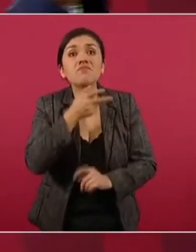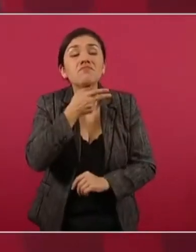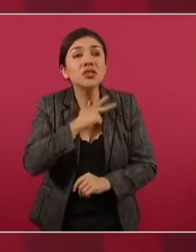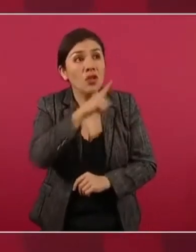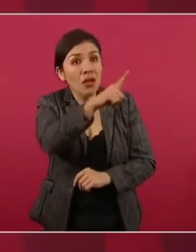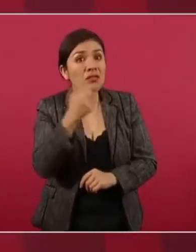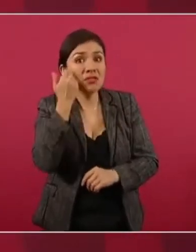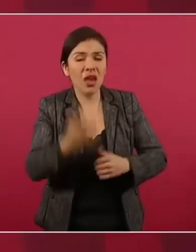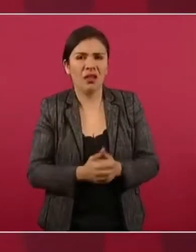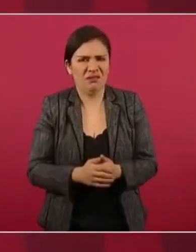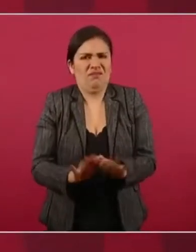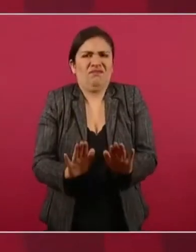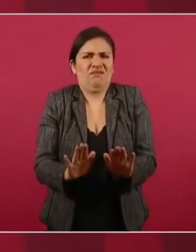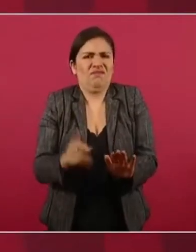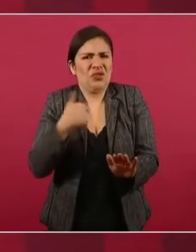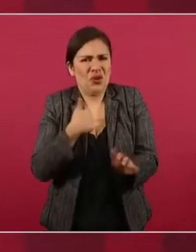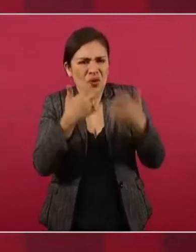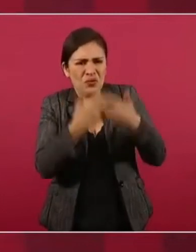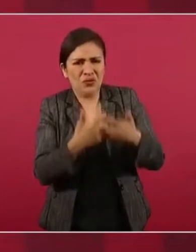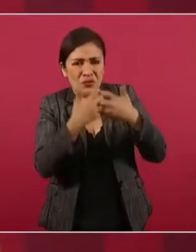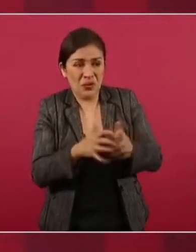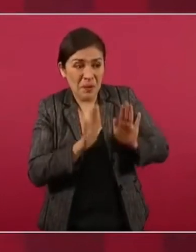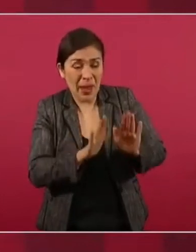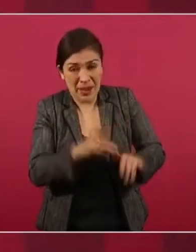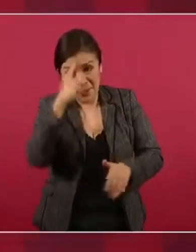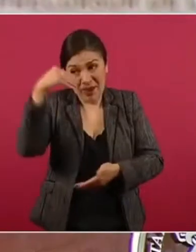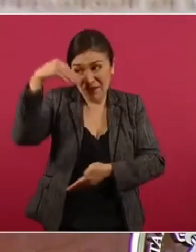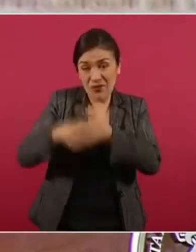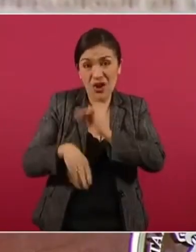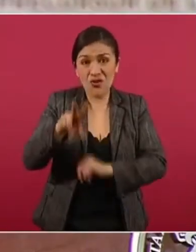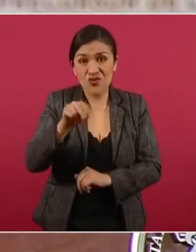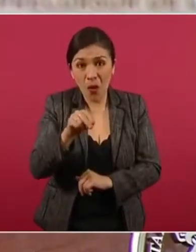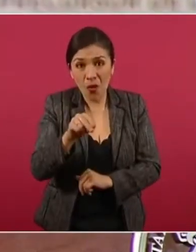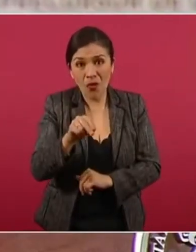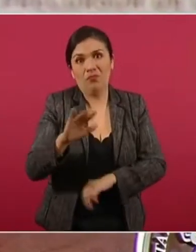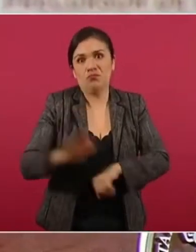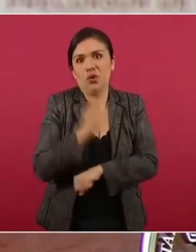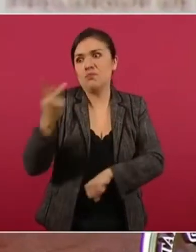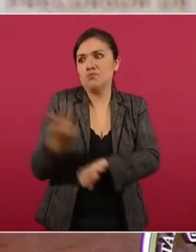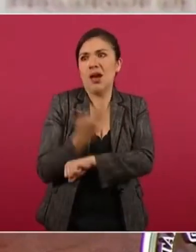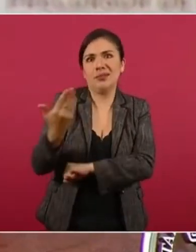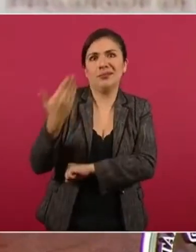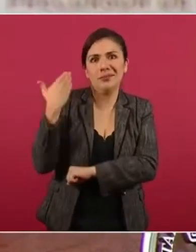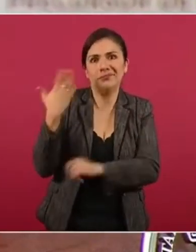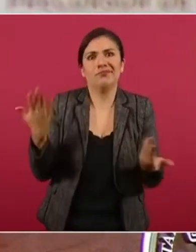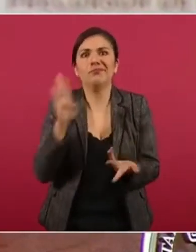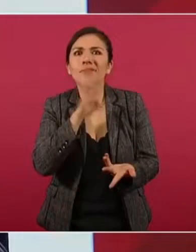Si estamos parando la caída, lo que nos dejaron